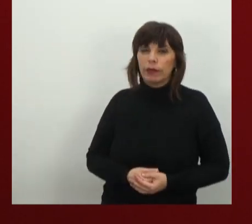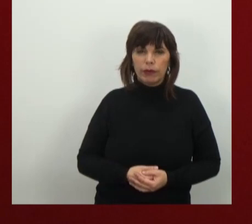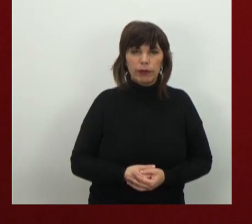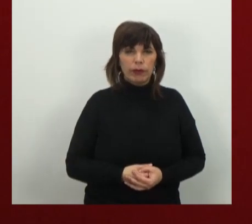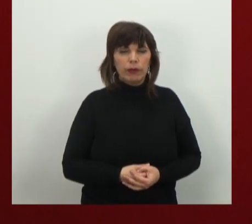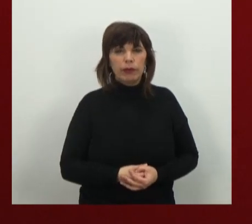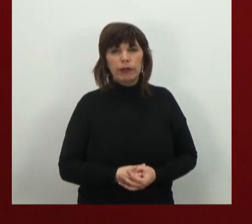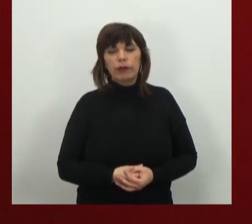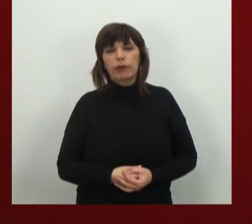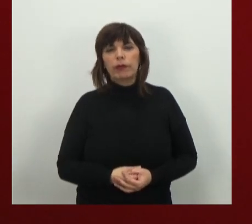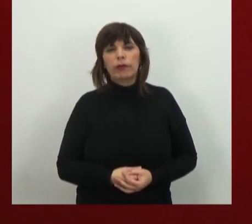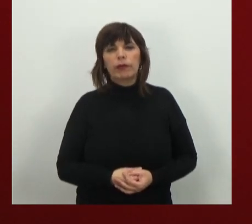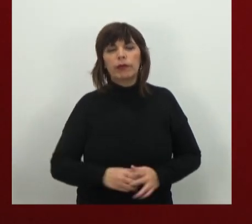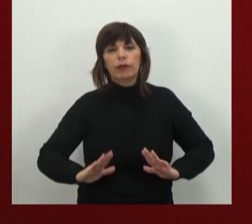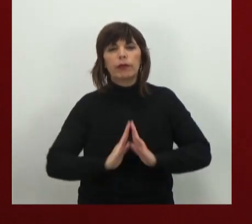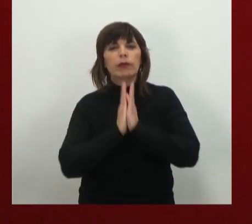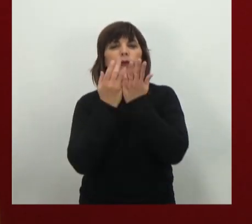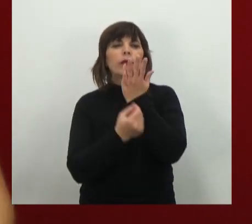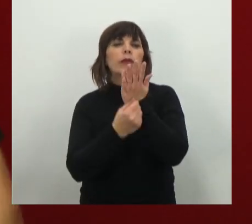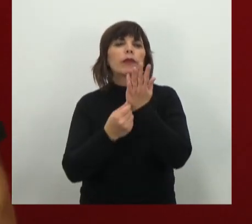Biblia en el libro de Job,